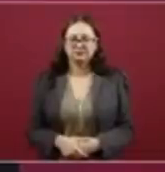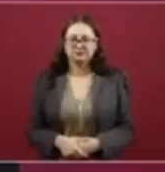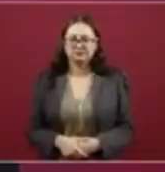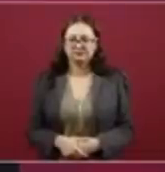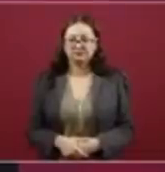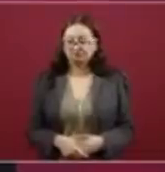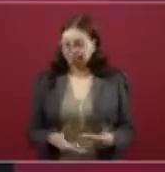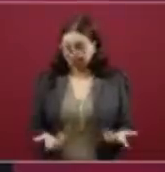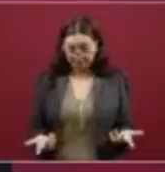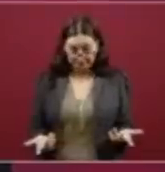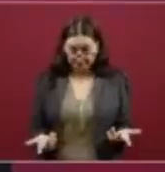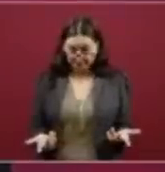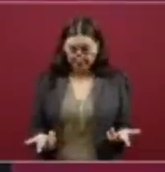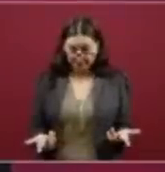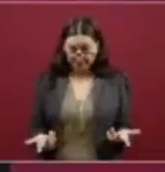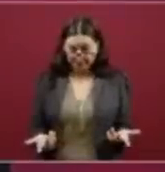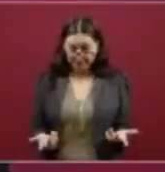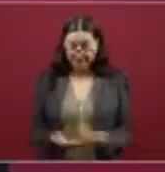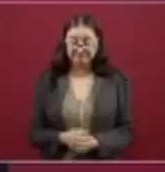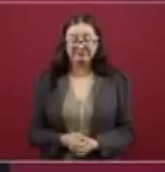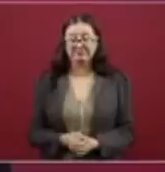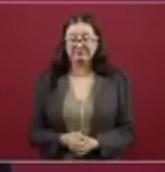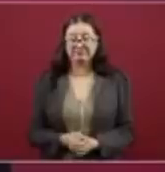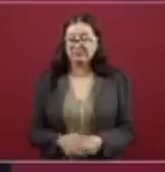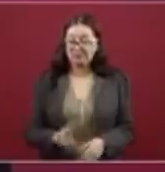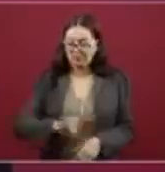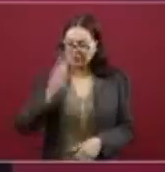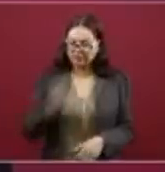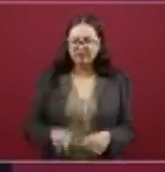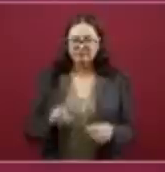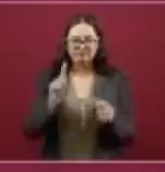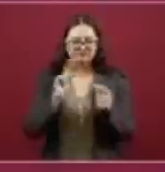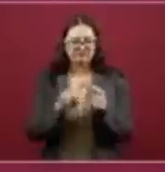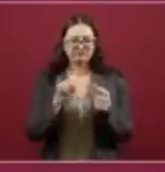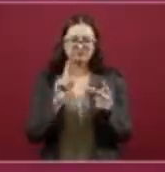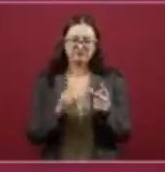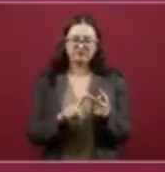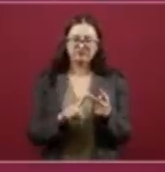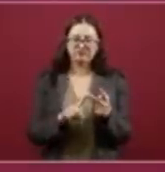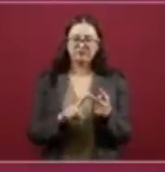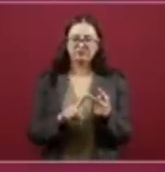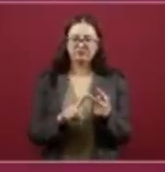sin duda hay dos